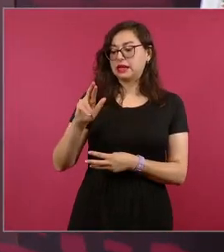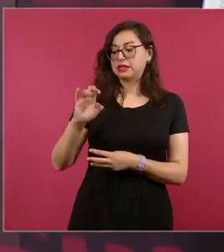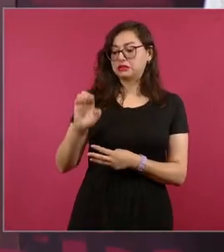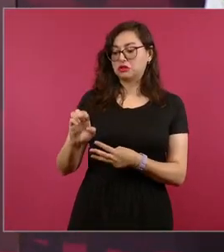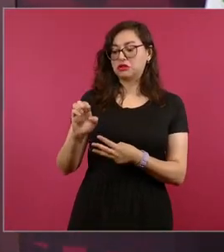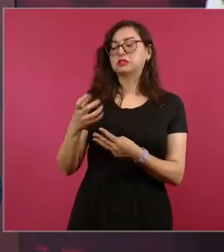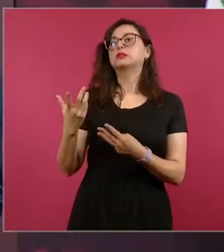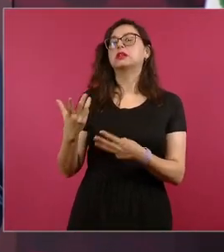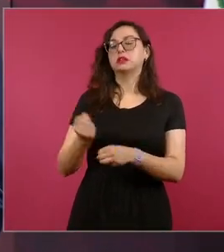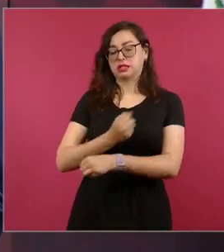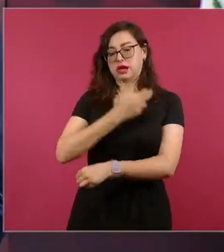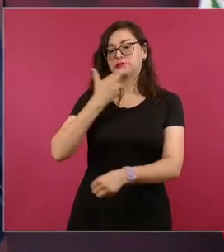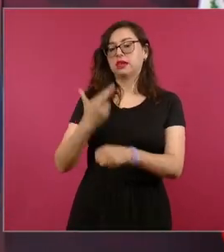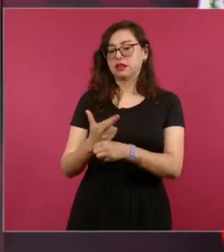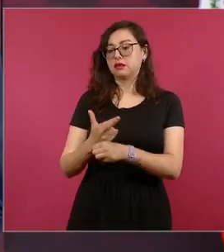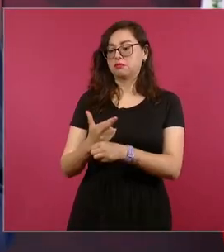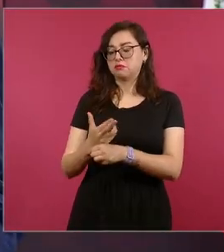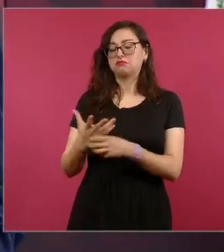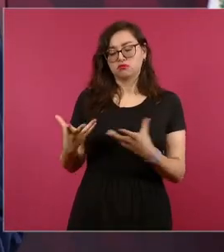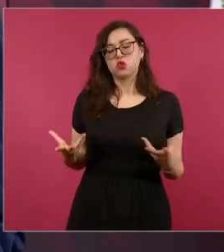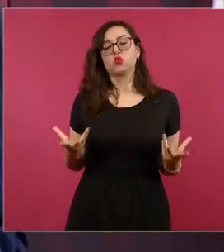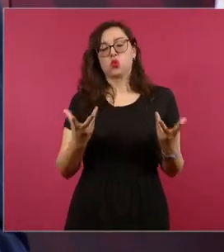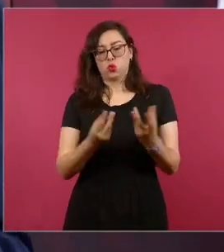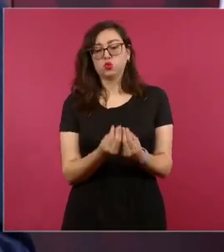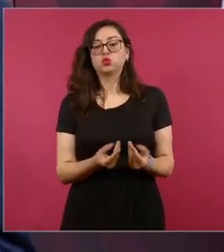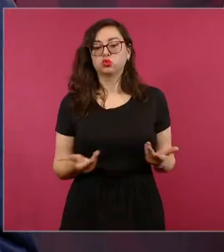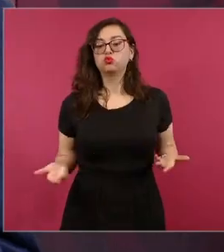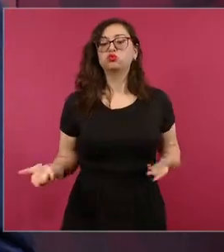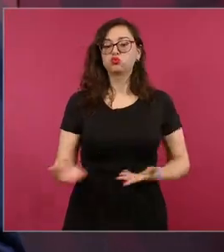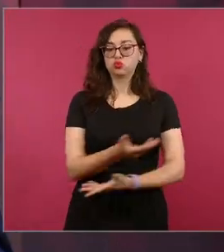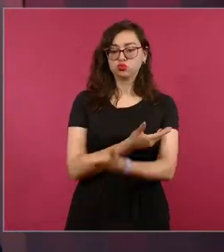Exteriores. Nos vamos a reunir.